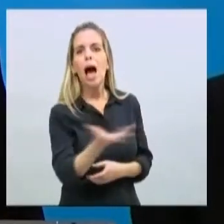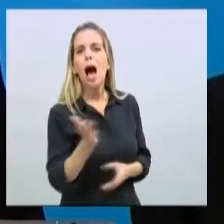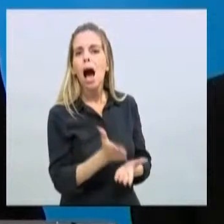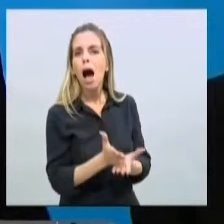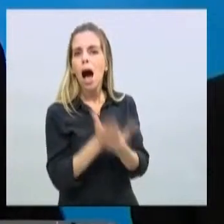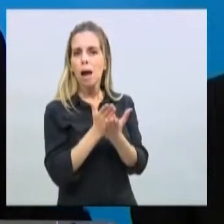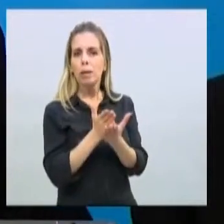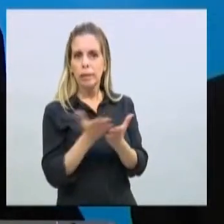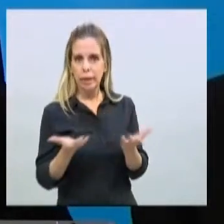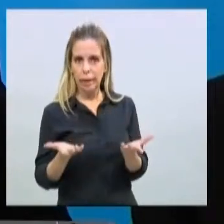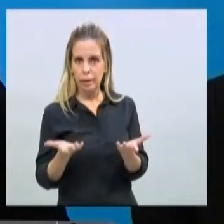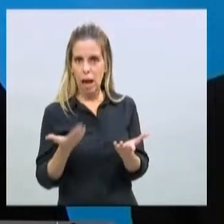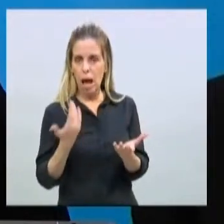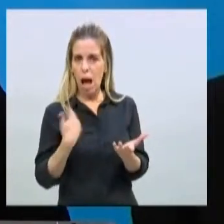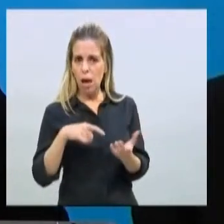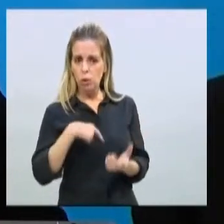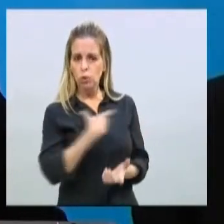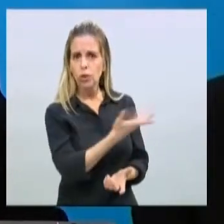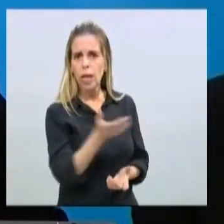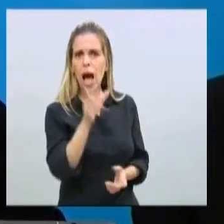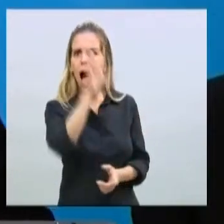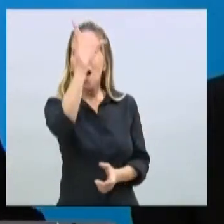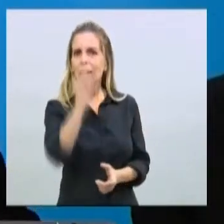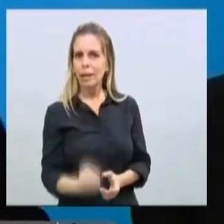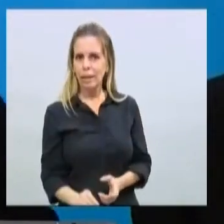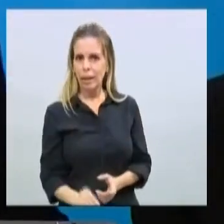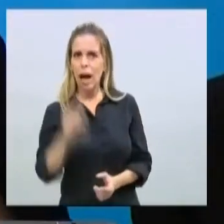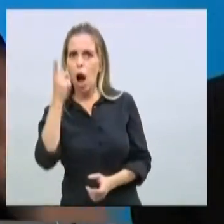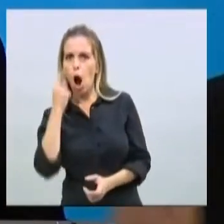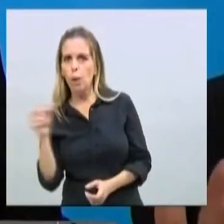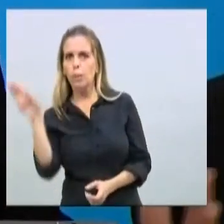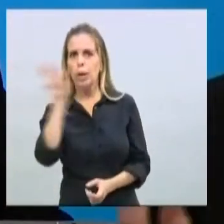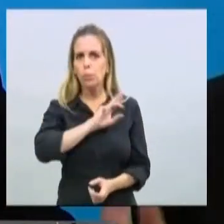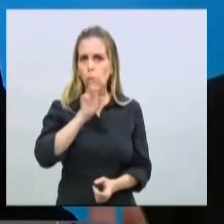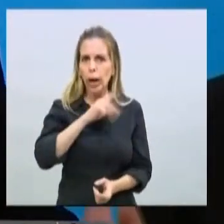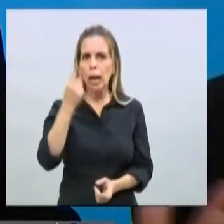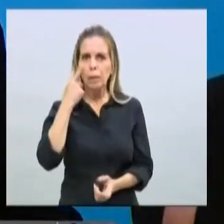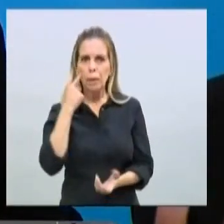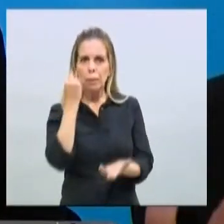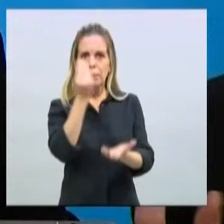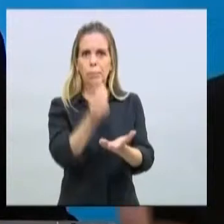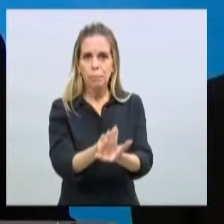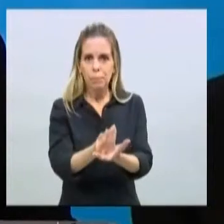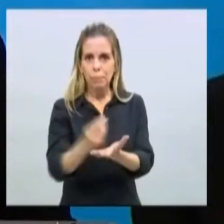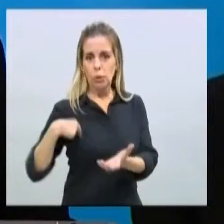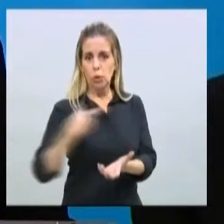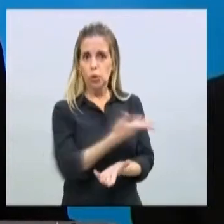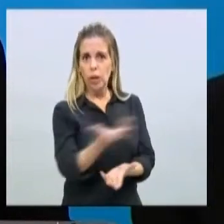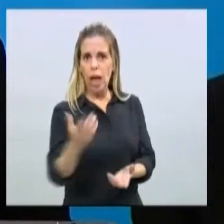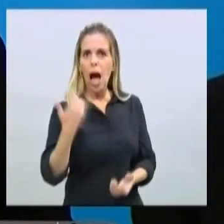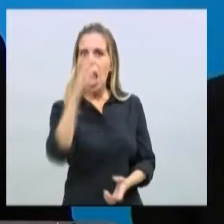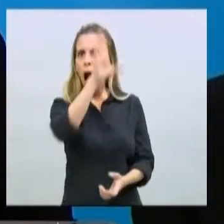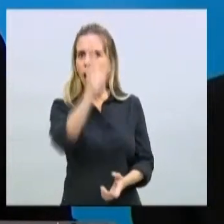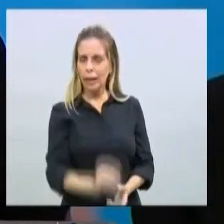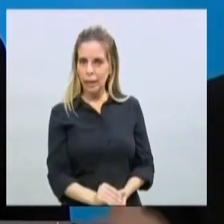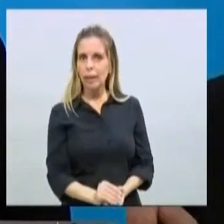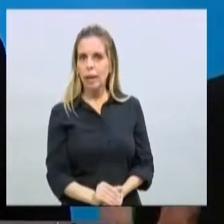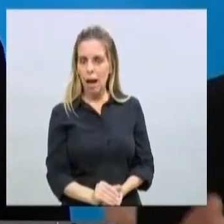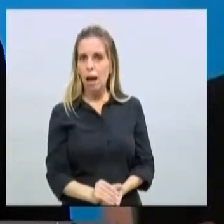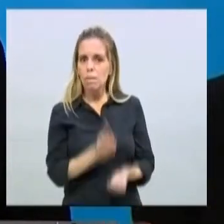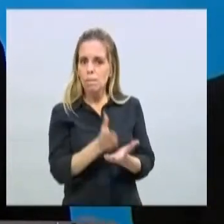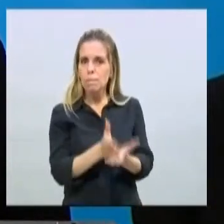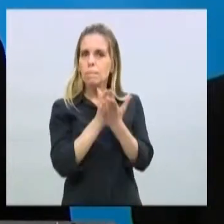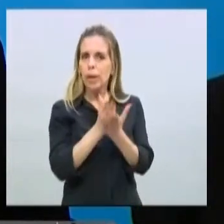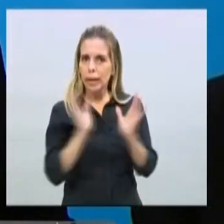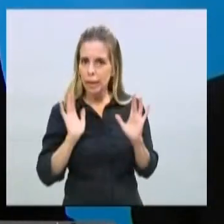hombres y mujeres que habitan nuestro país, que han escuchado nuestro pedido de